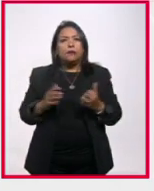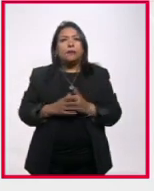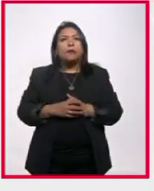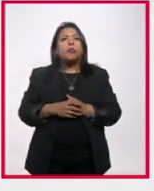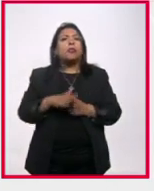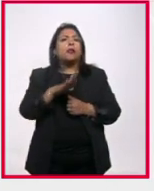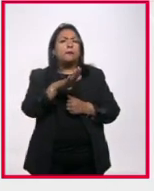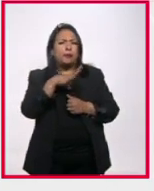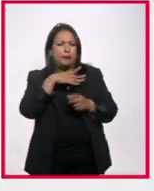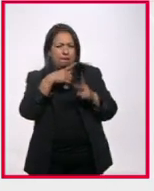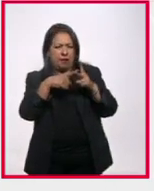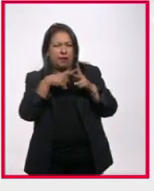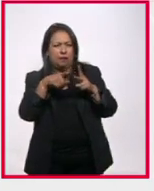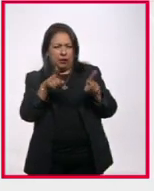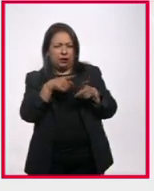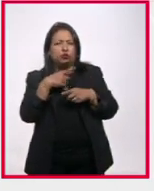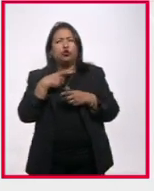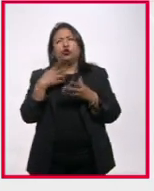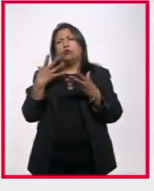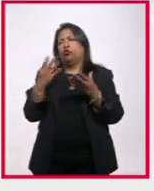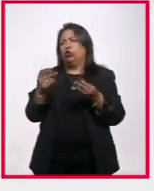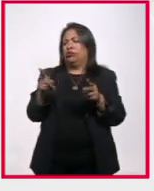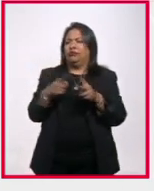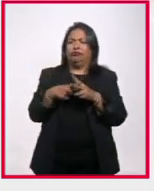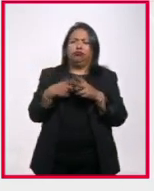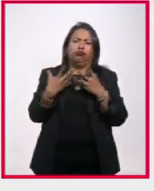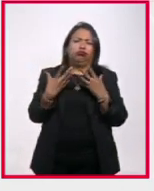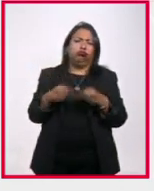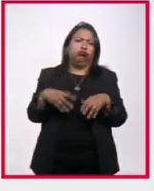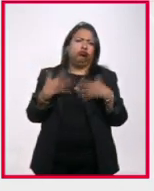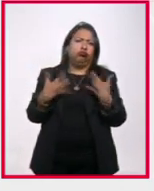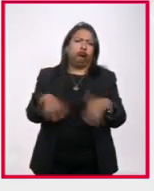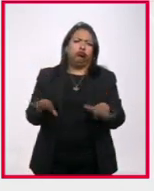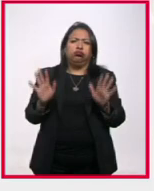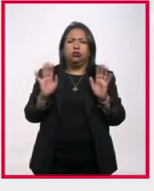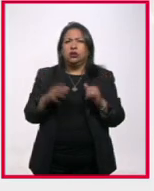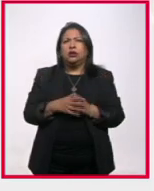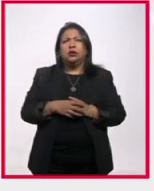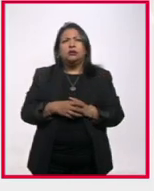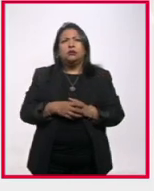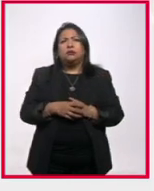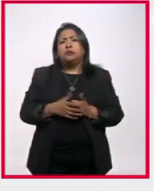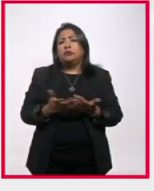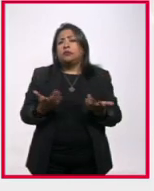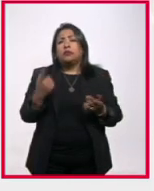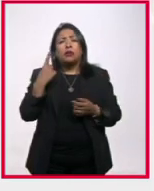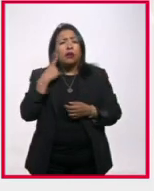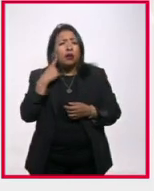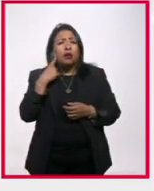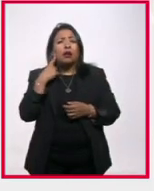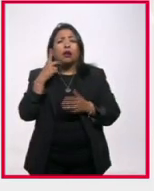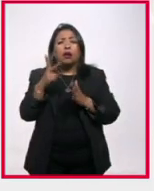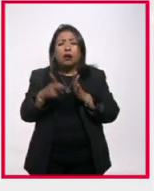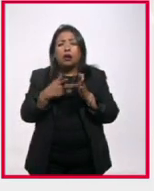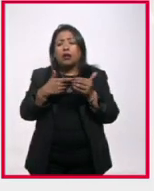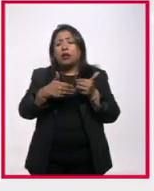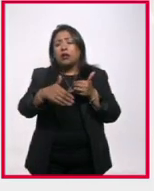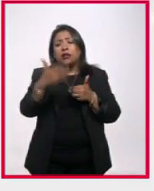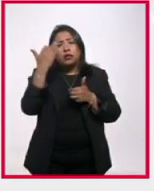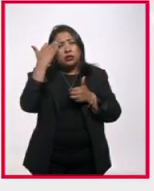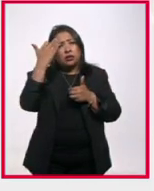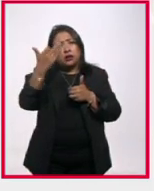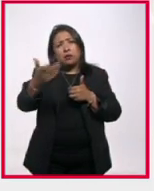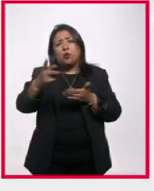Hay matemáticas en la música también. Muchísimas. Vaya, al final de cuentas son sonidos que se reproducen en el tiempo, entonces